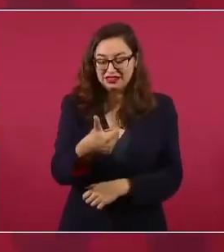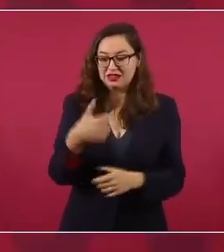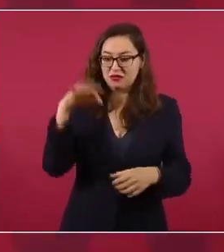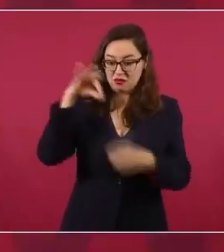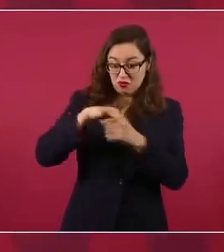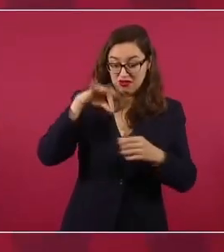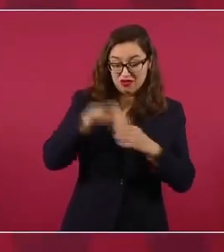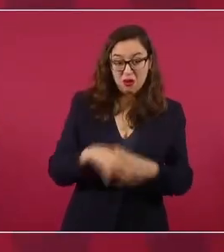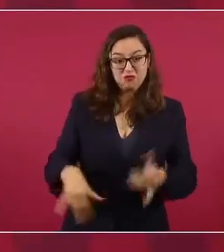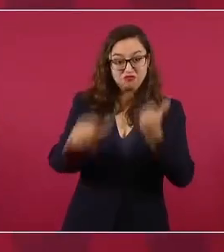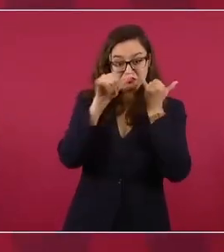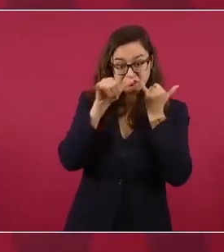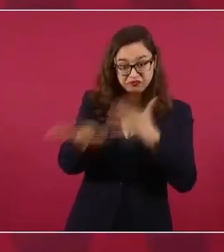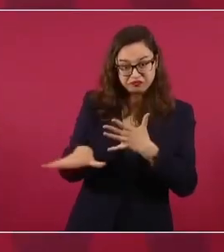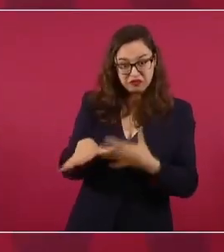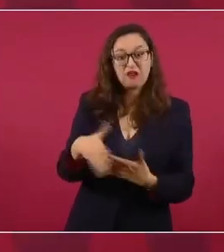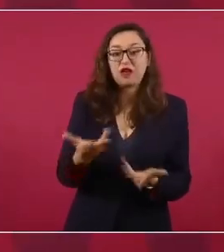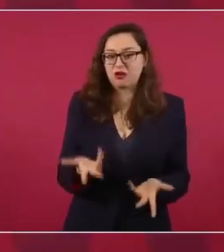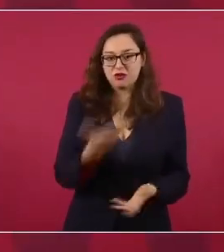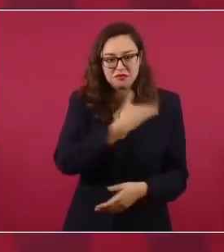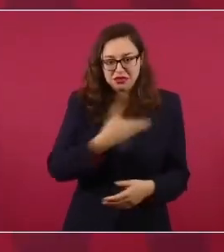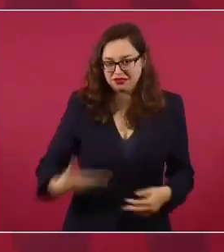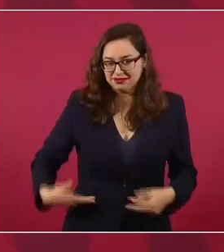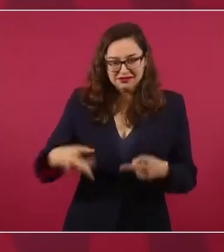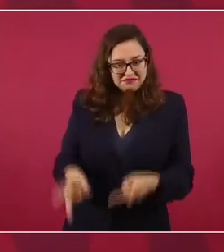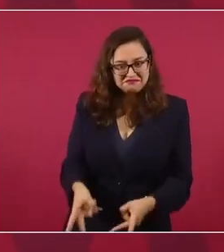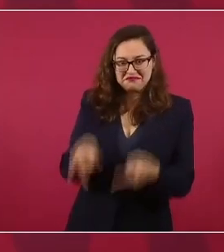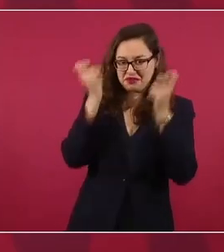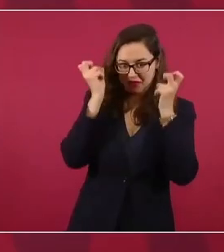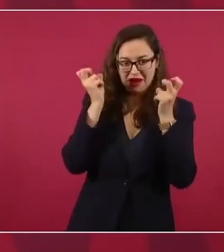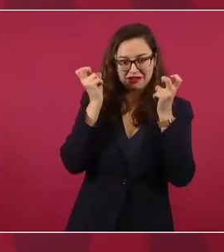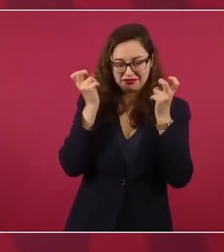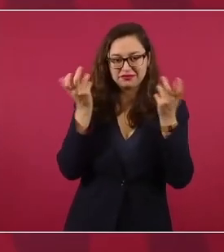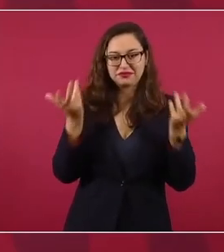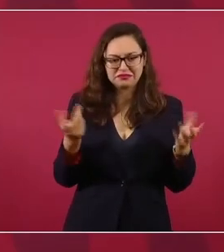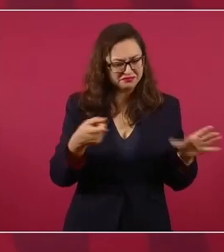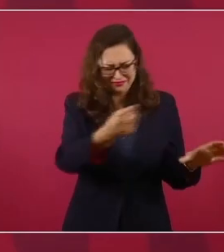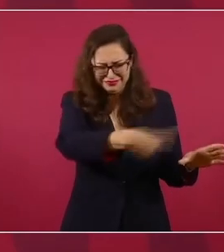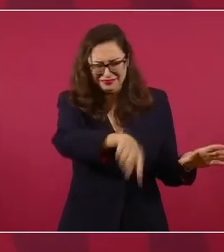Claudia X González y todos estos,